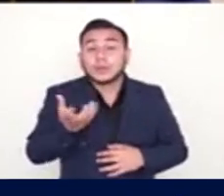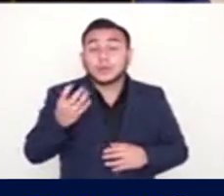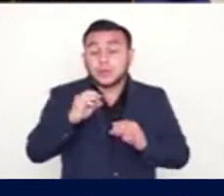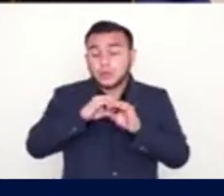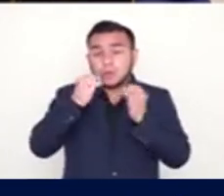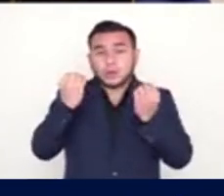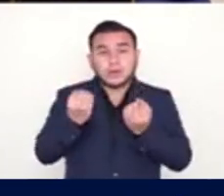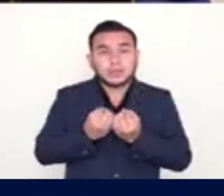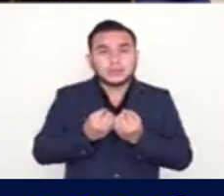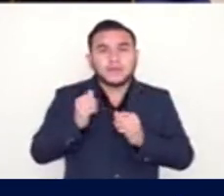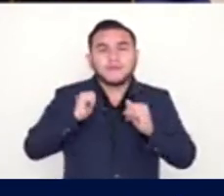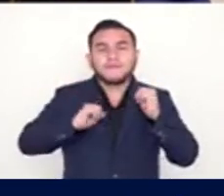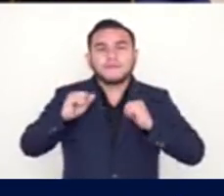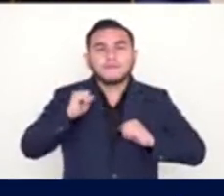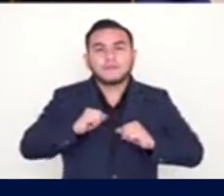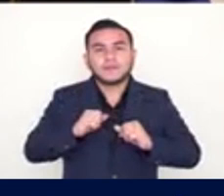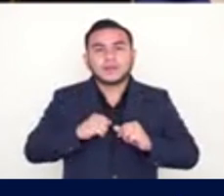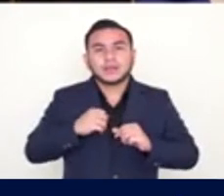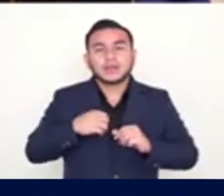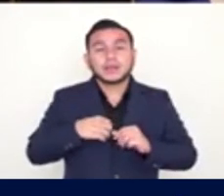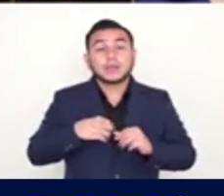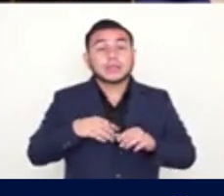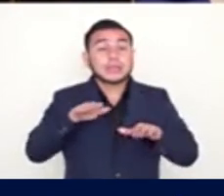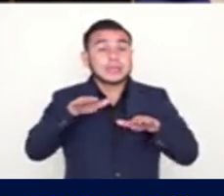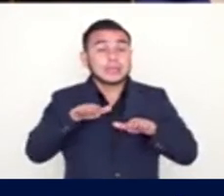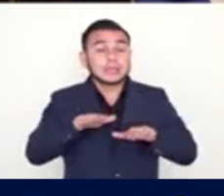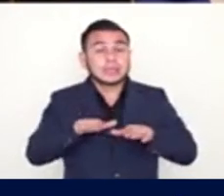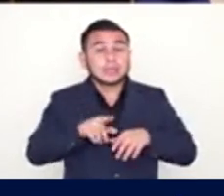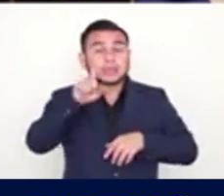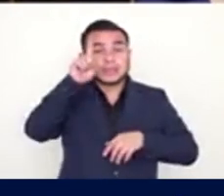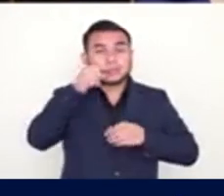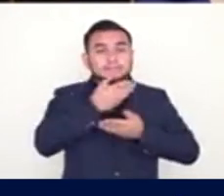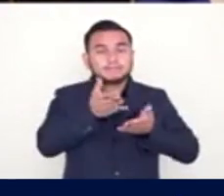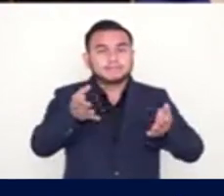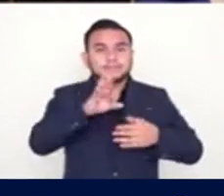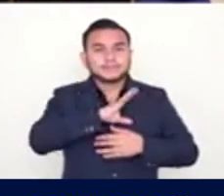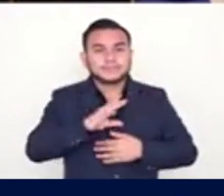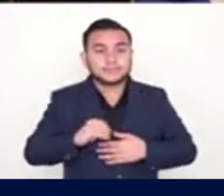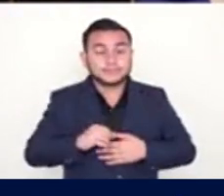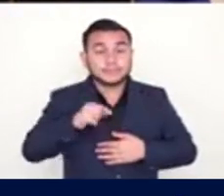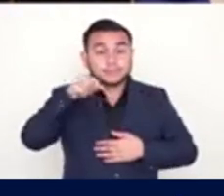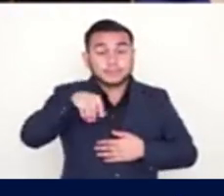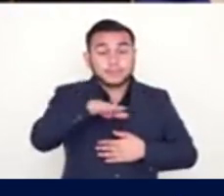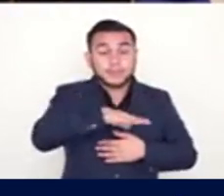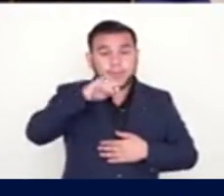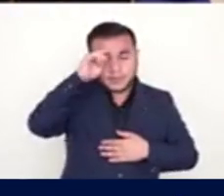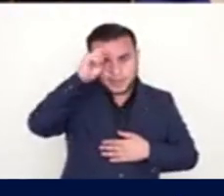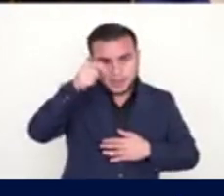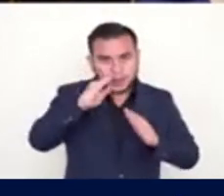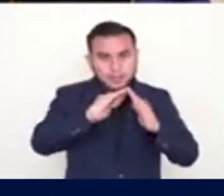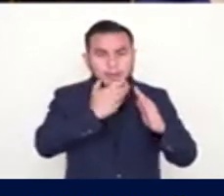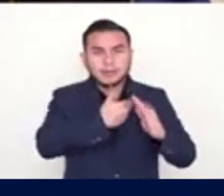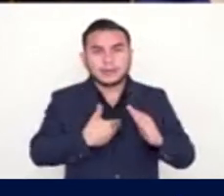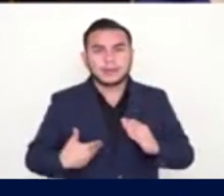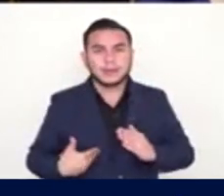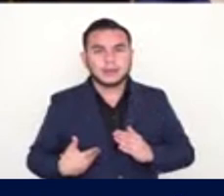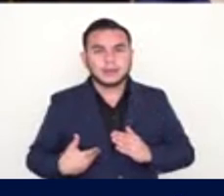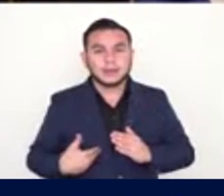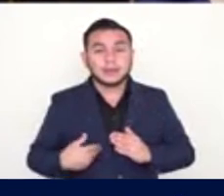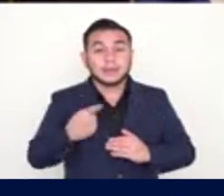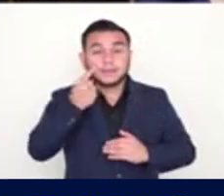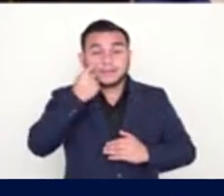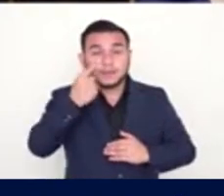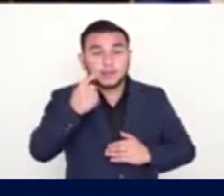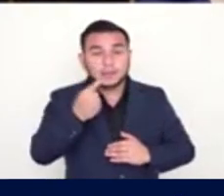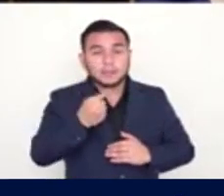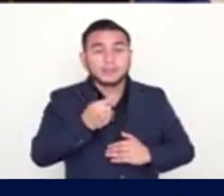organizaciones de fachada de ambos partidos. Muchas gracias y que Dios bendiga a El Salvador. Desde el Salón de Honor de Casa Presidencial,